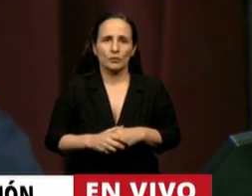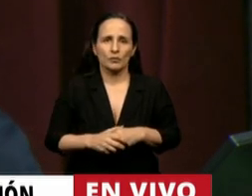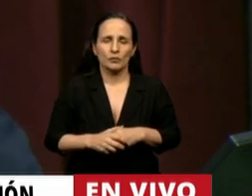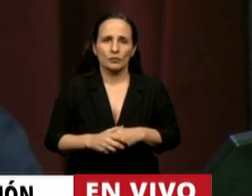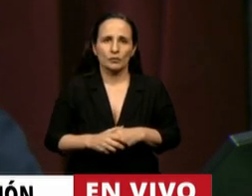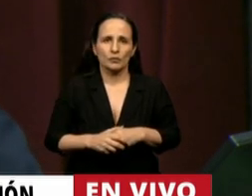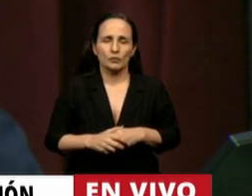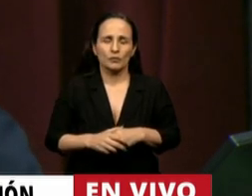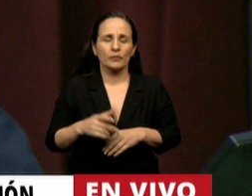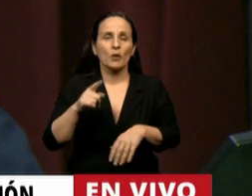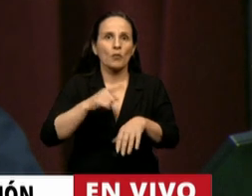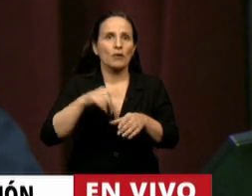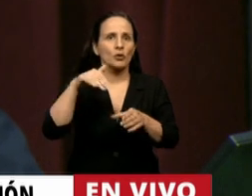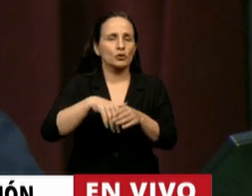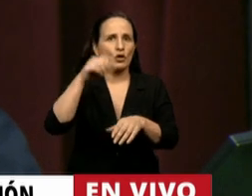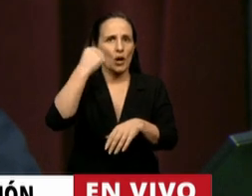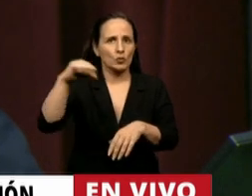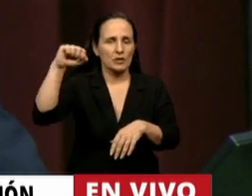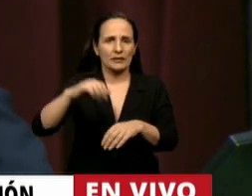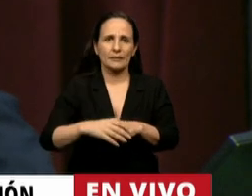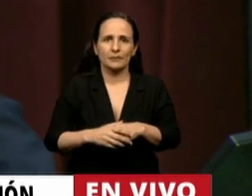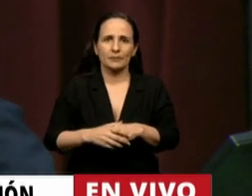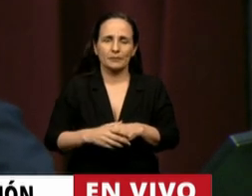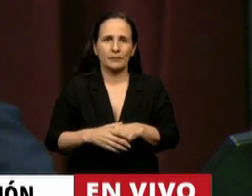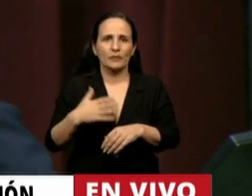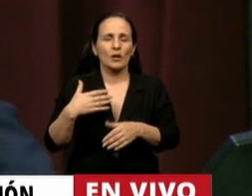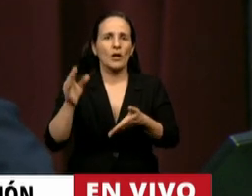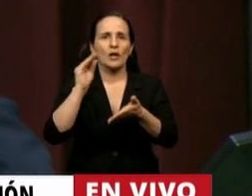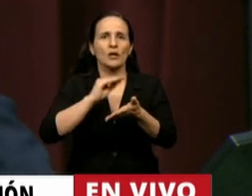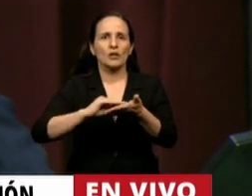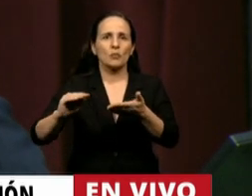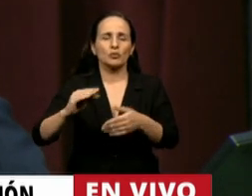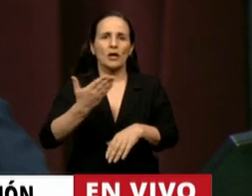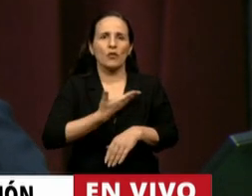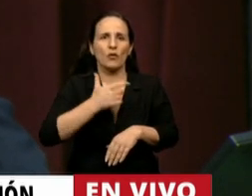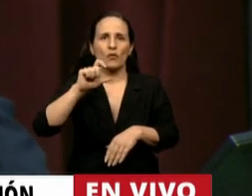moró ausente a la hora de votar diputado Facundo